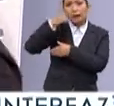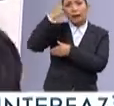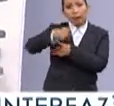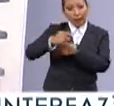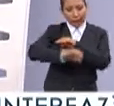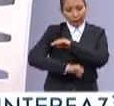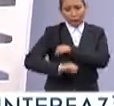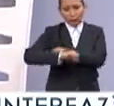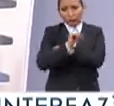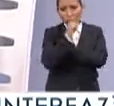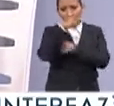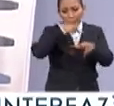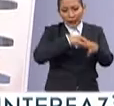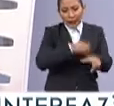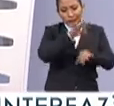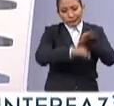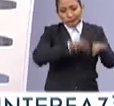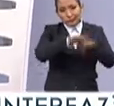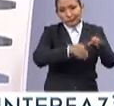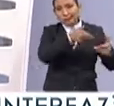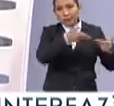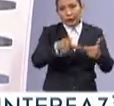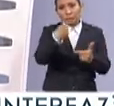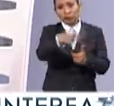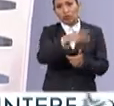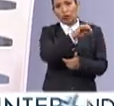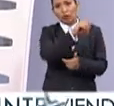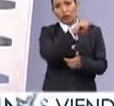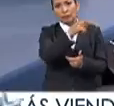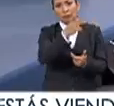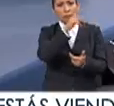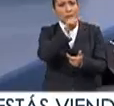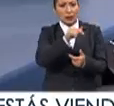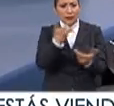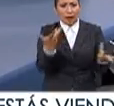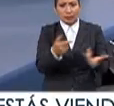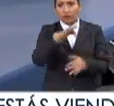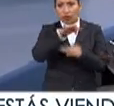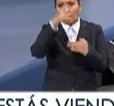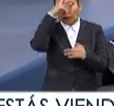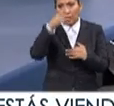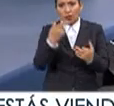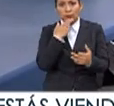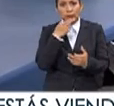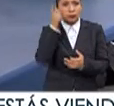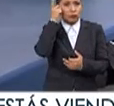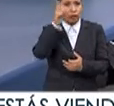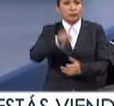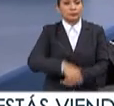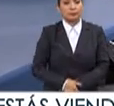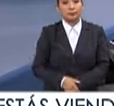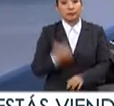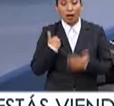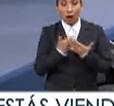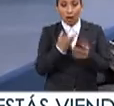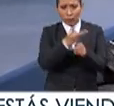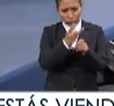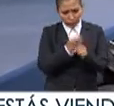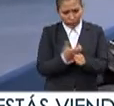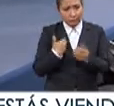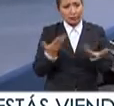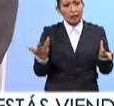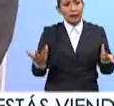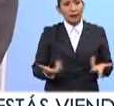para un fondo para seguir manteniendo este legado que yo creo que debe ser todos los mexicanos sin duda alguna procede te invito a que le sigamos